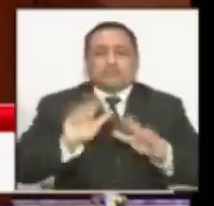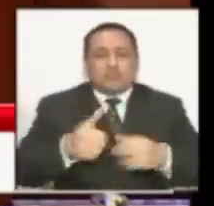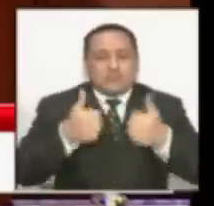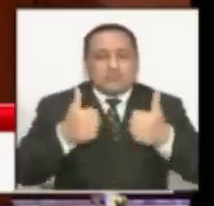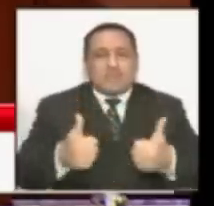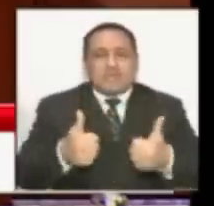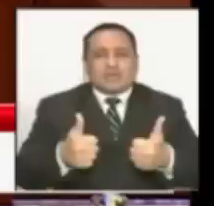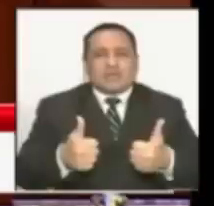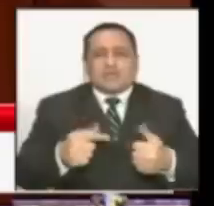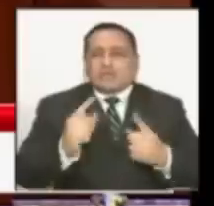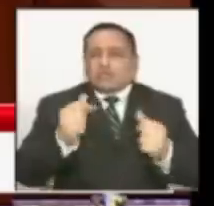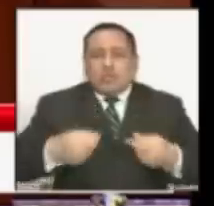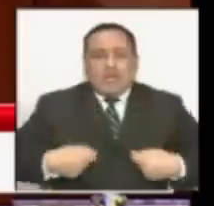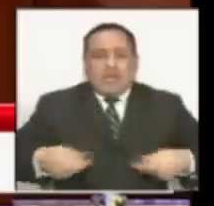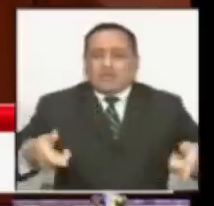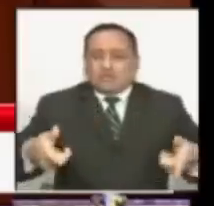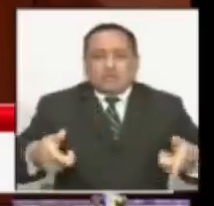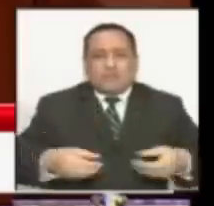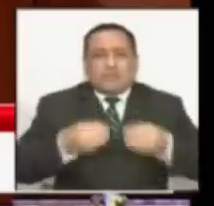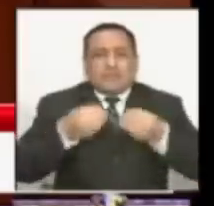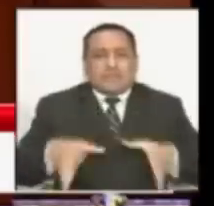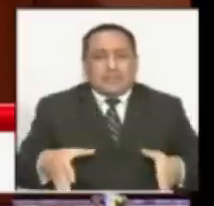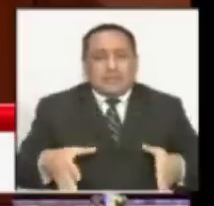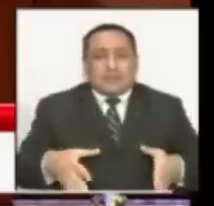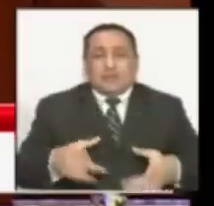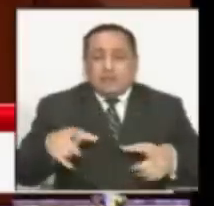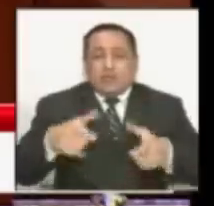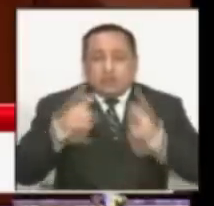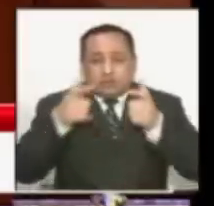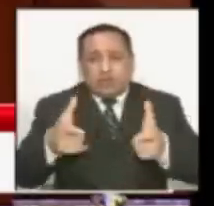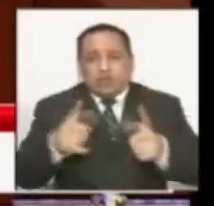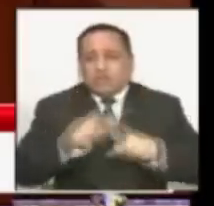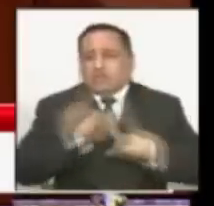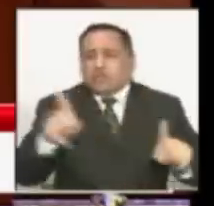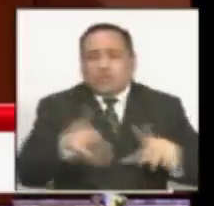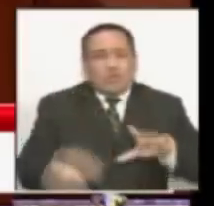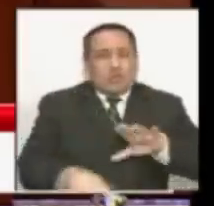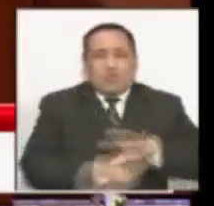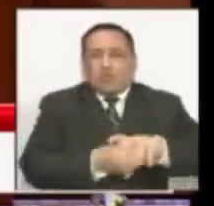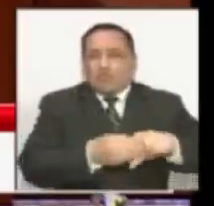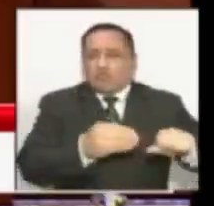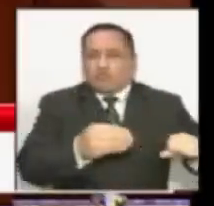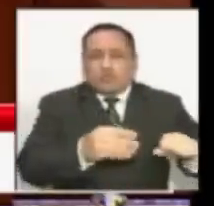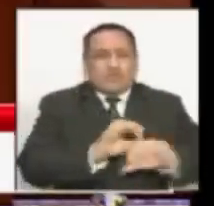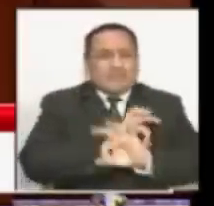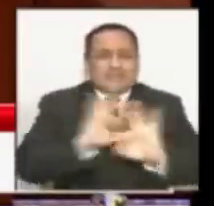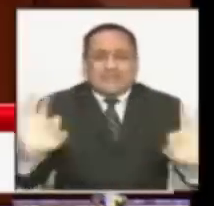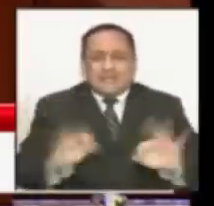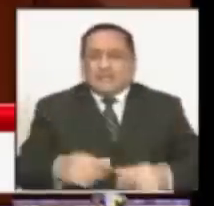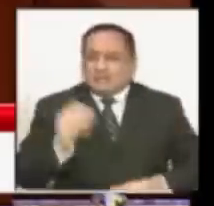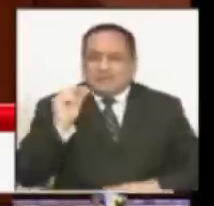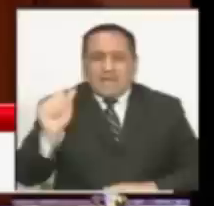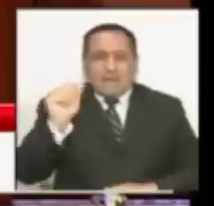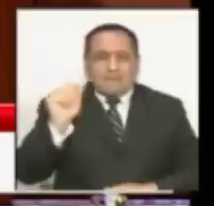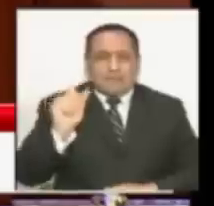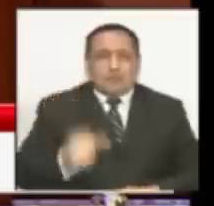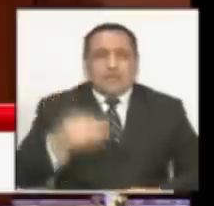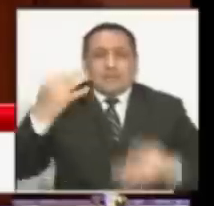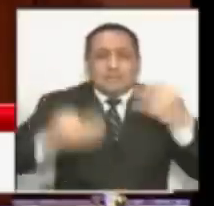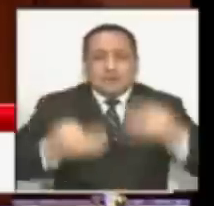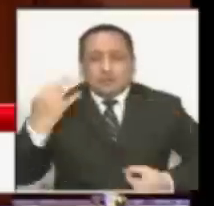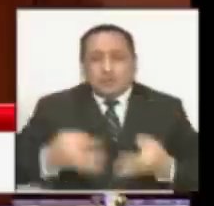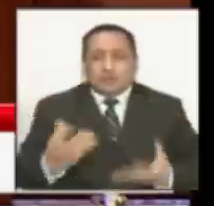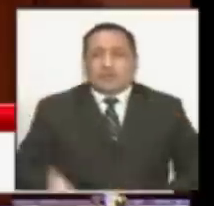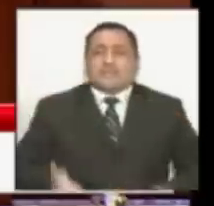bien, sin desperdicio, señor Contralor, sin corrupción, bien y rápido el presupuesto que